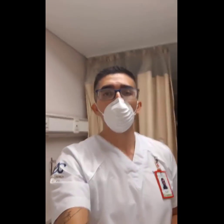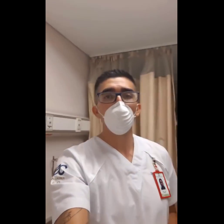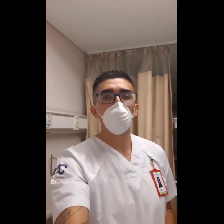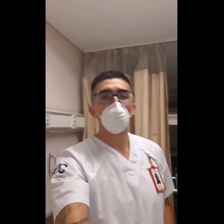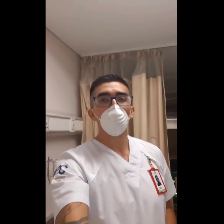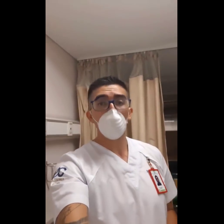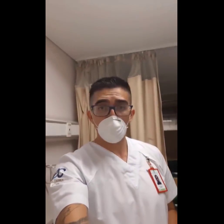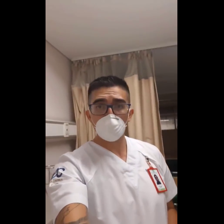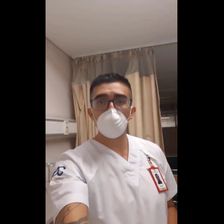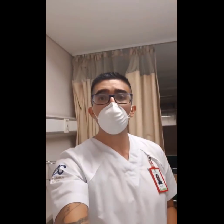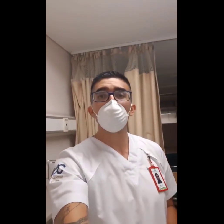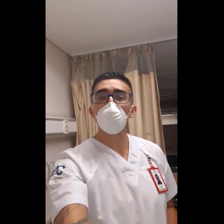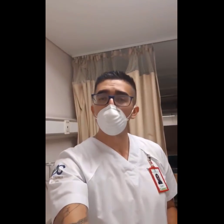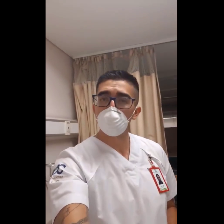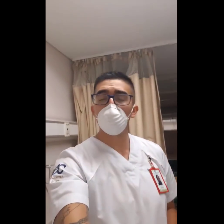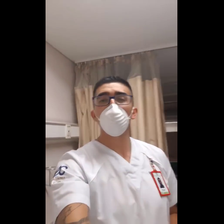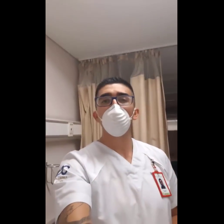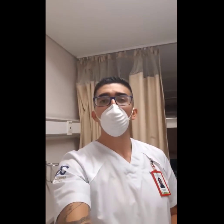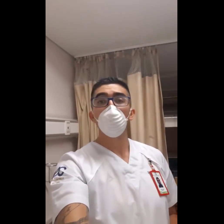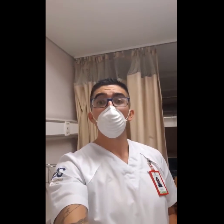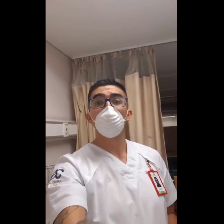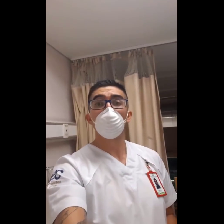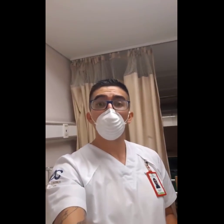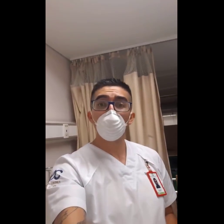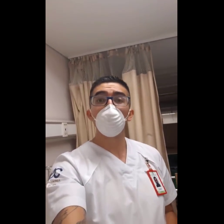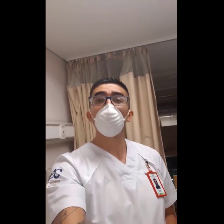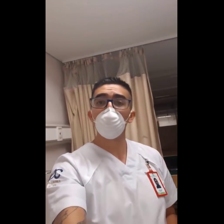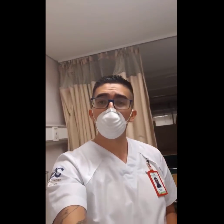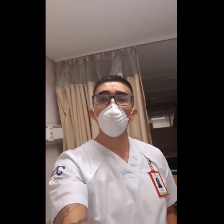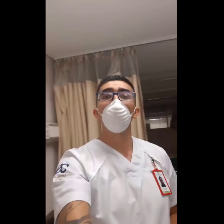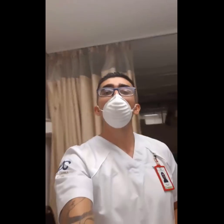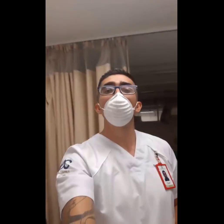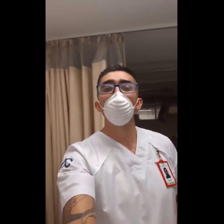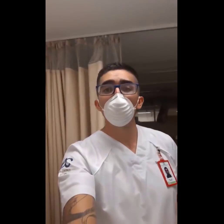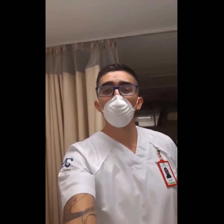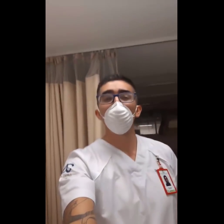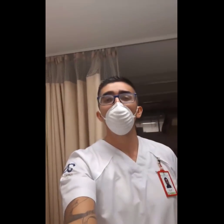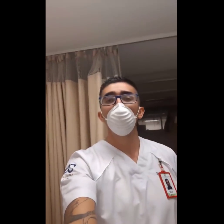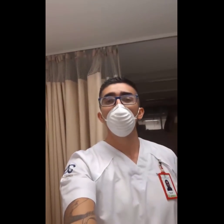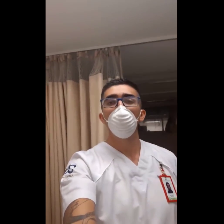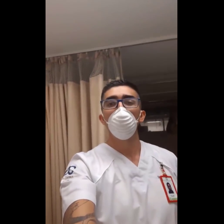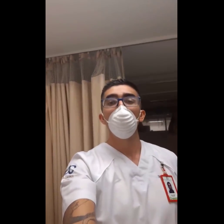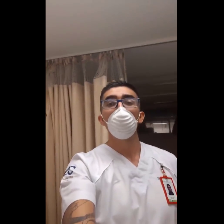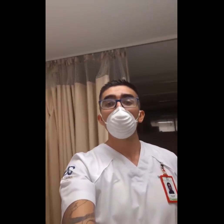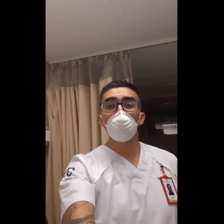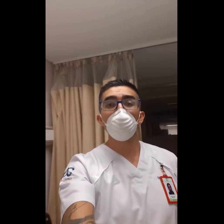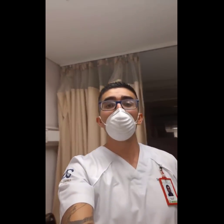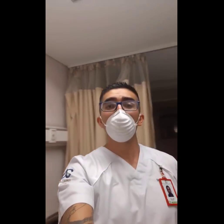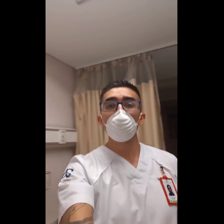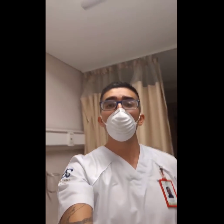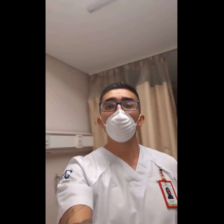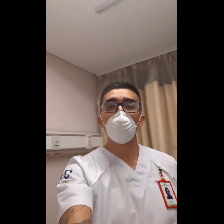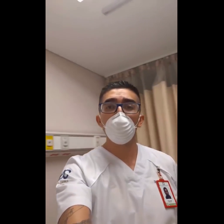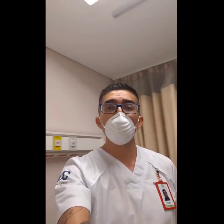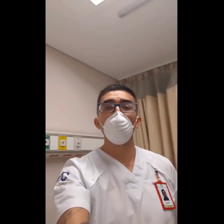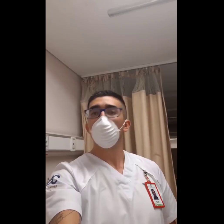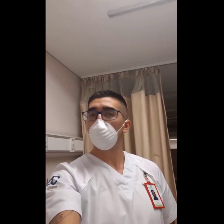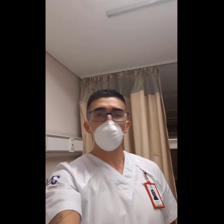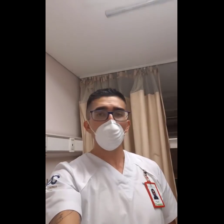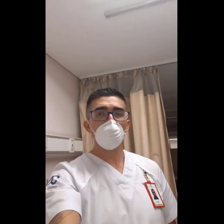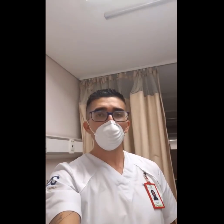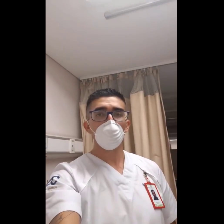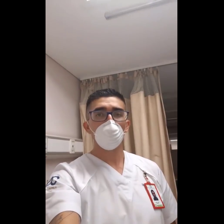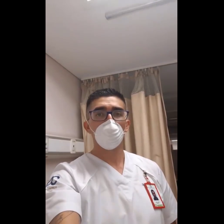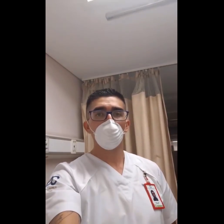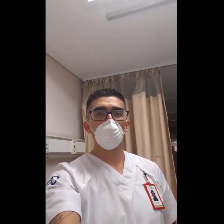cosa, existe esta enfermedad, está muriendo gente por esta enfermedad, cada vez hay más contagiados de... ¿No